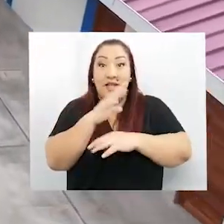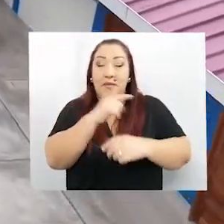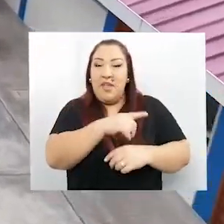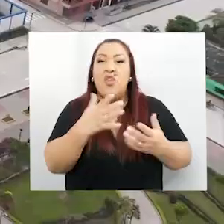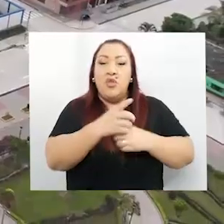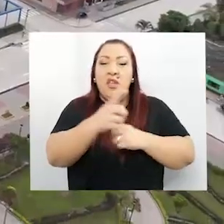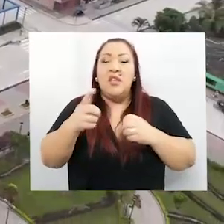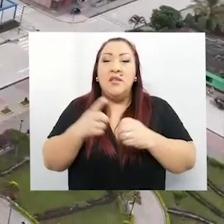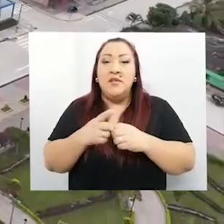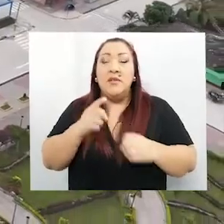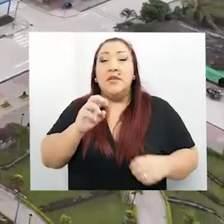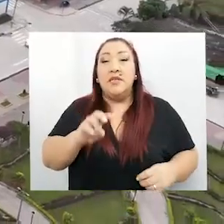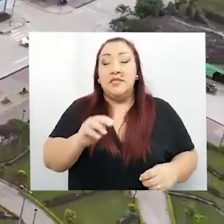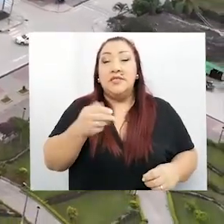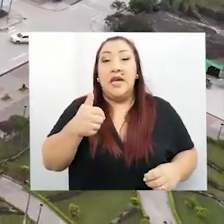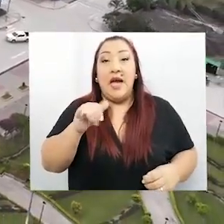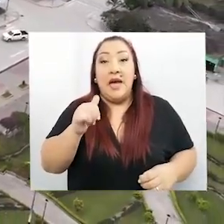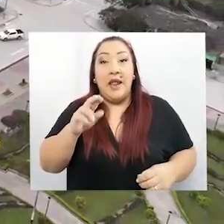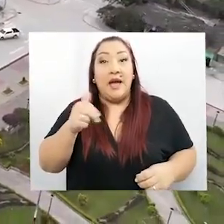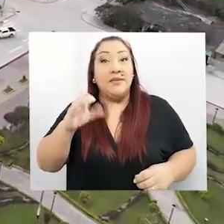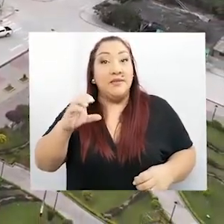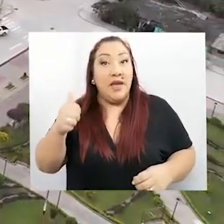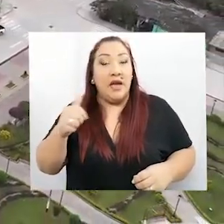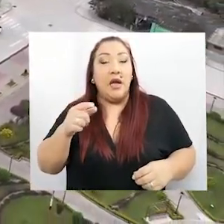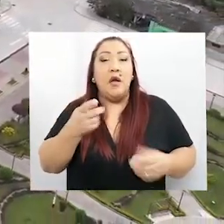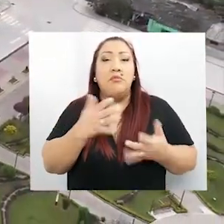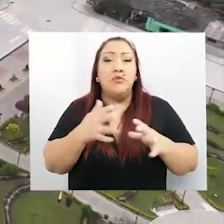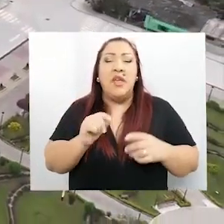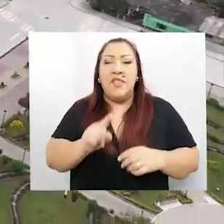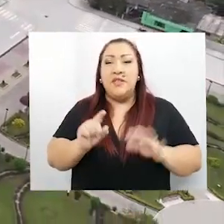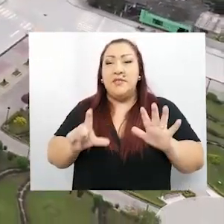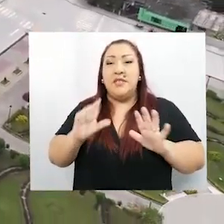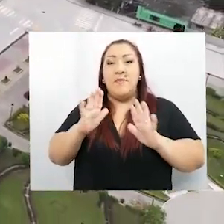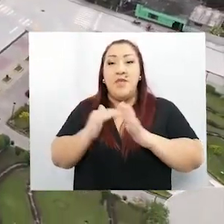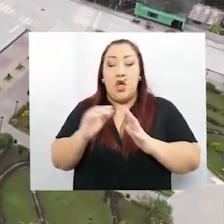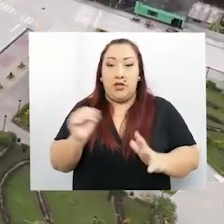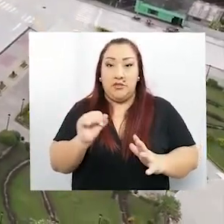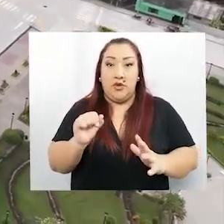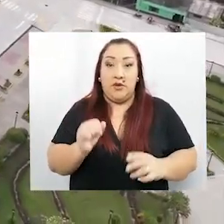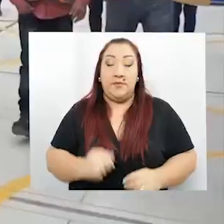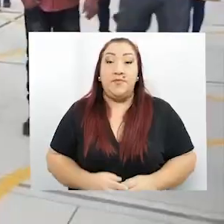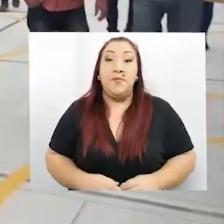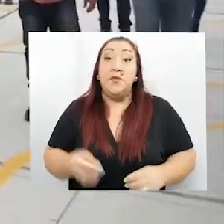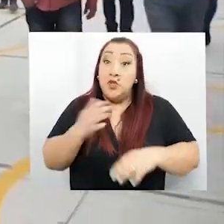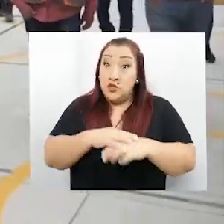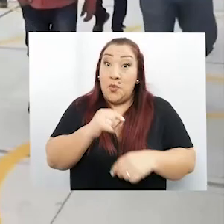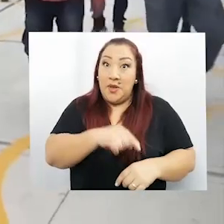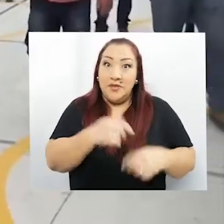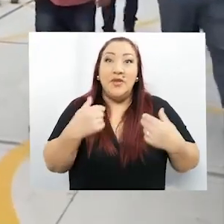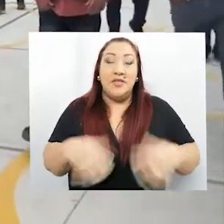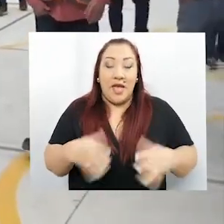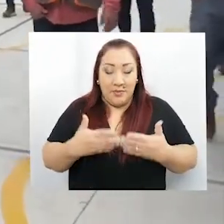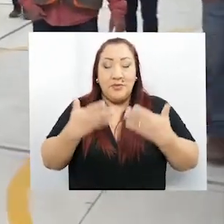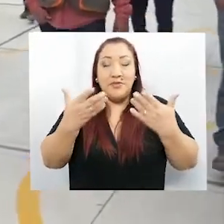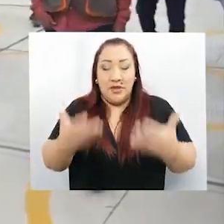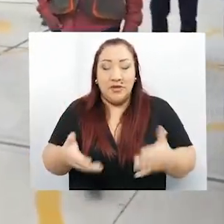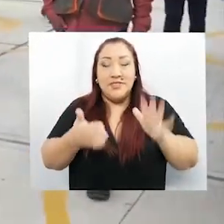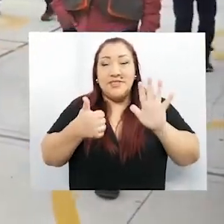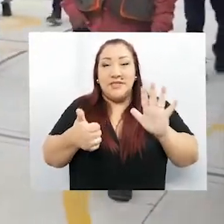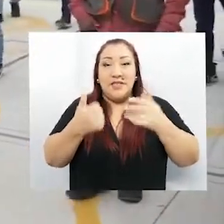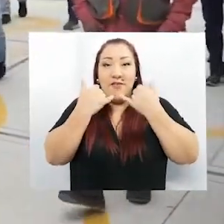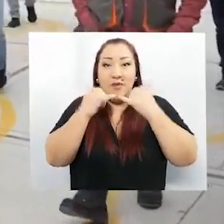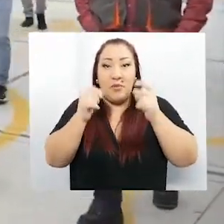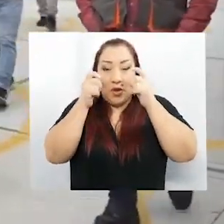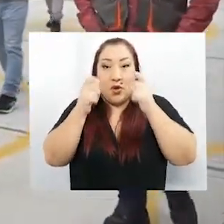Municipalidad Distrital de Yaracuyacu, con una inversión superior a los 17 millones de soles. Al respecto, hemos emitido ya